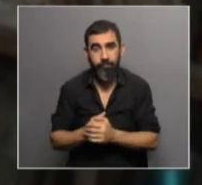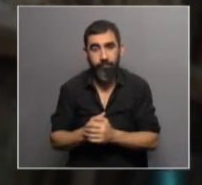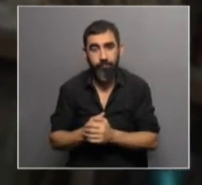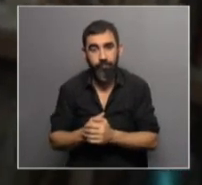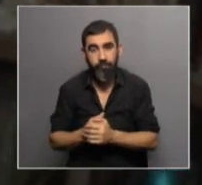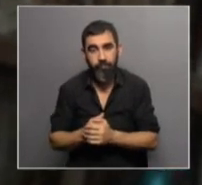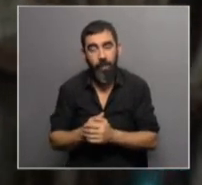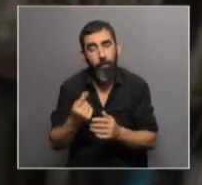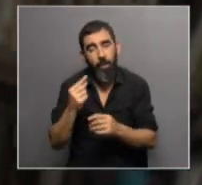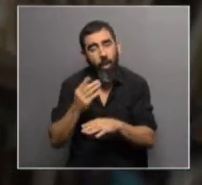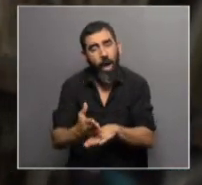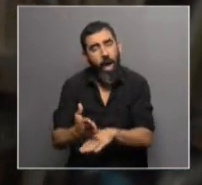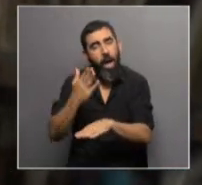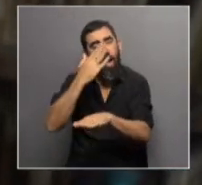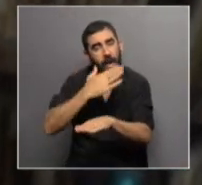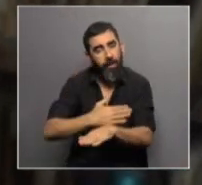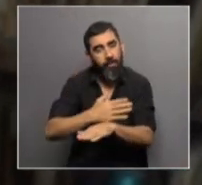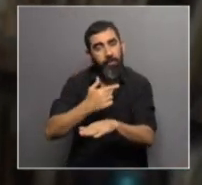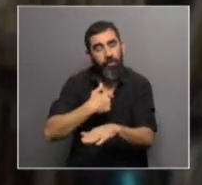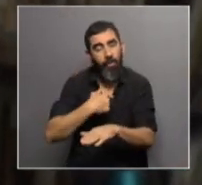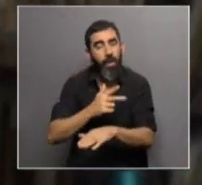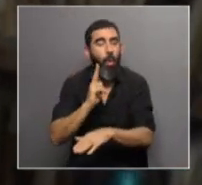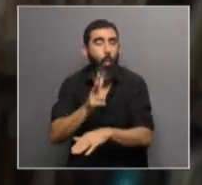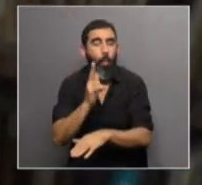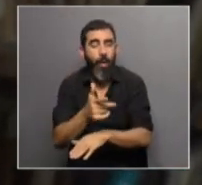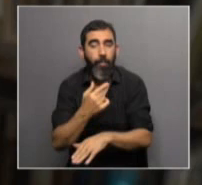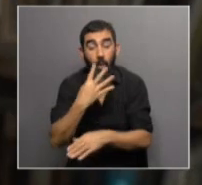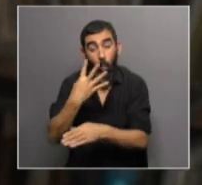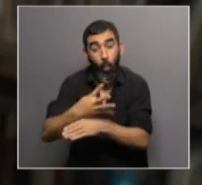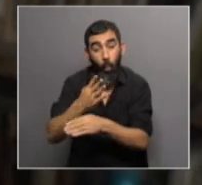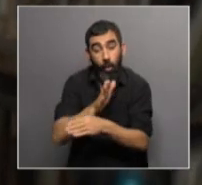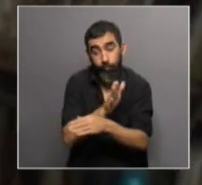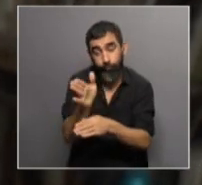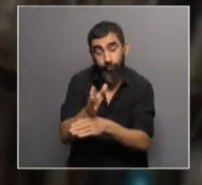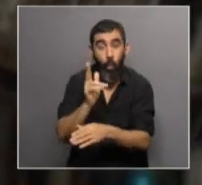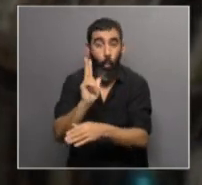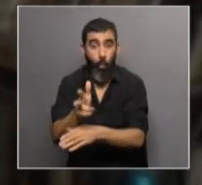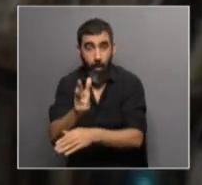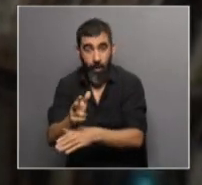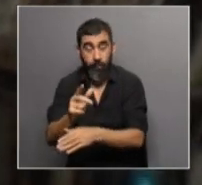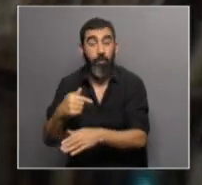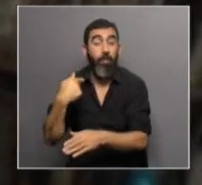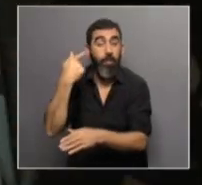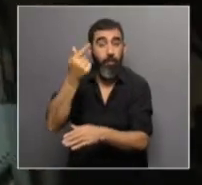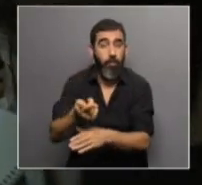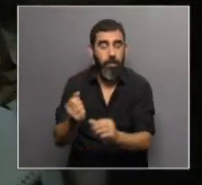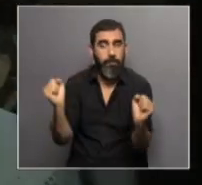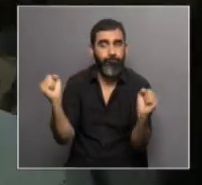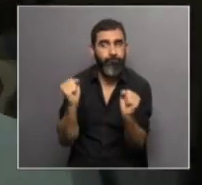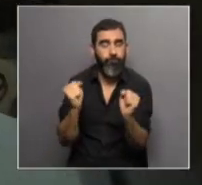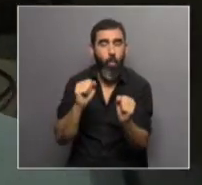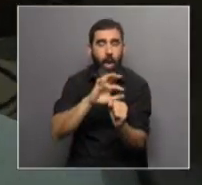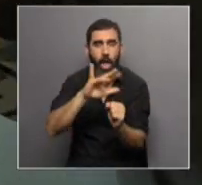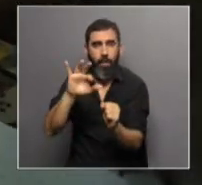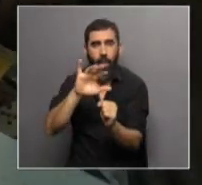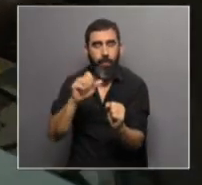pero un poco antes yo me había tirado a la humanístico en el cuarto se dice la orientación humanística después me asusté de tanta letra